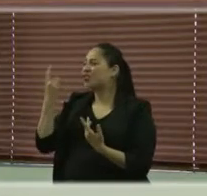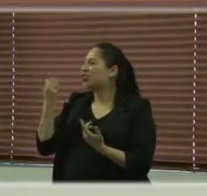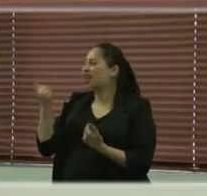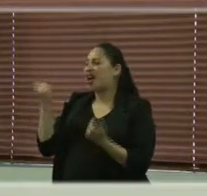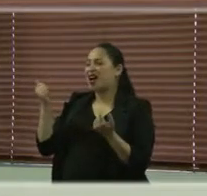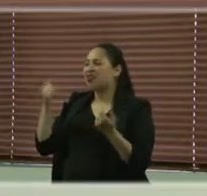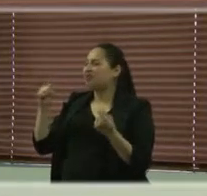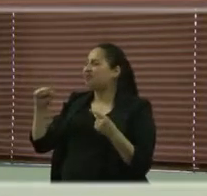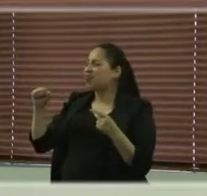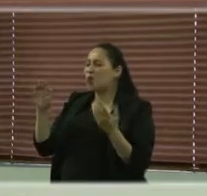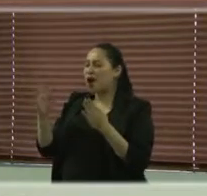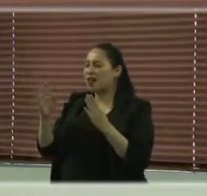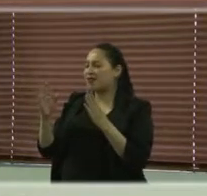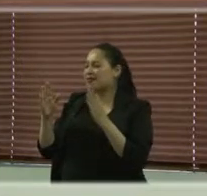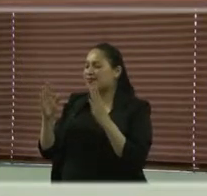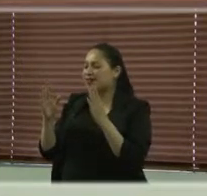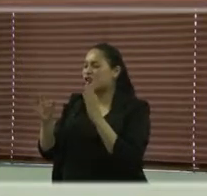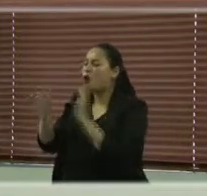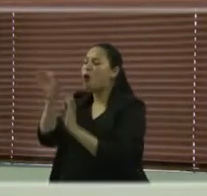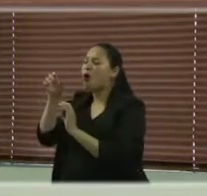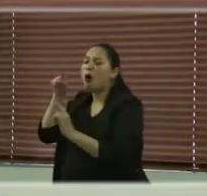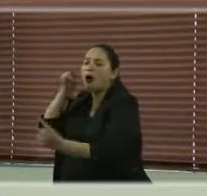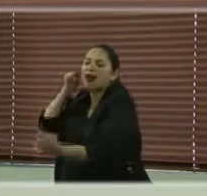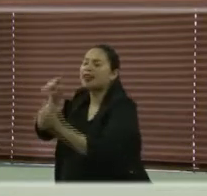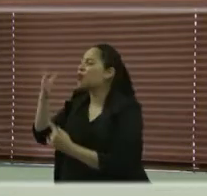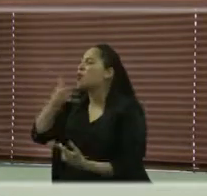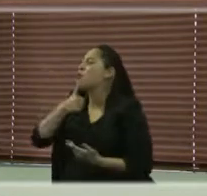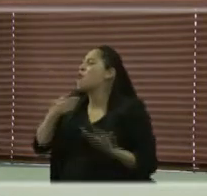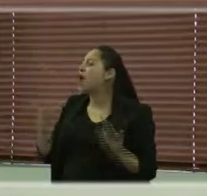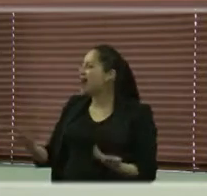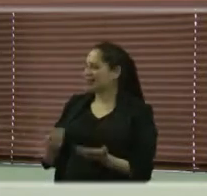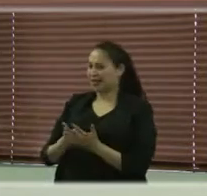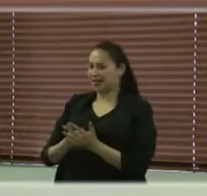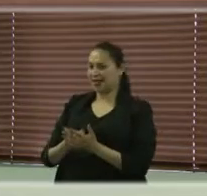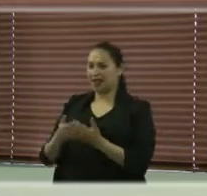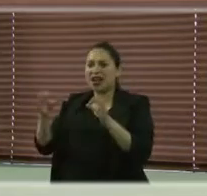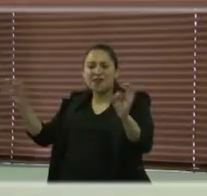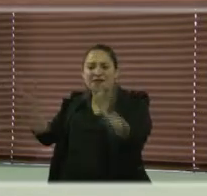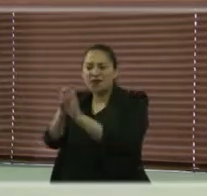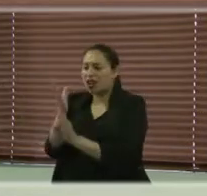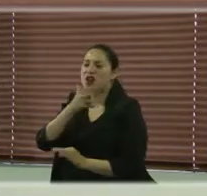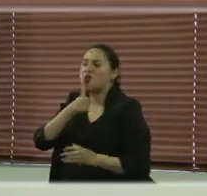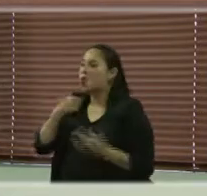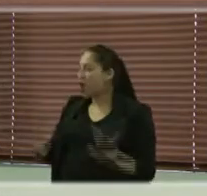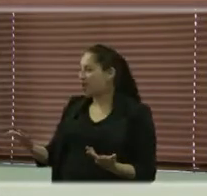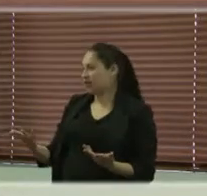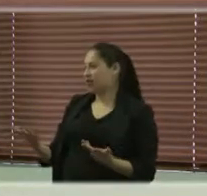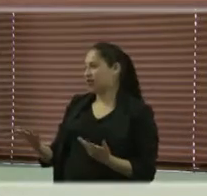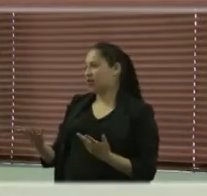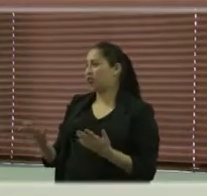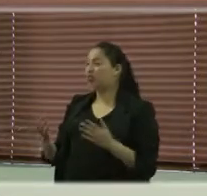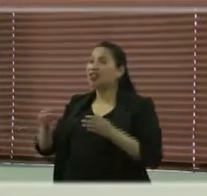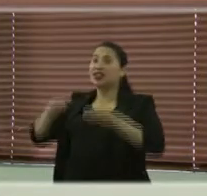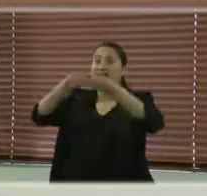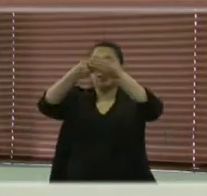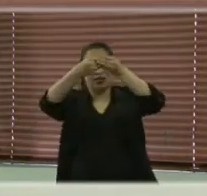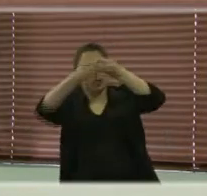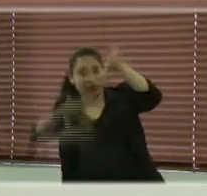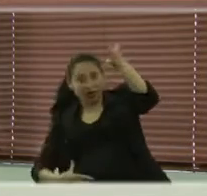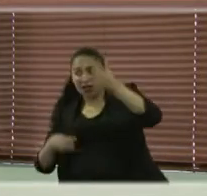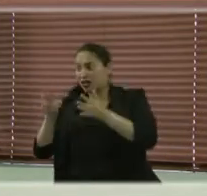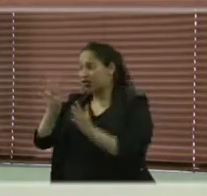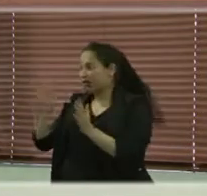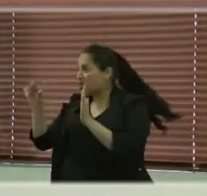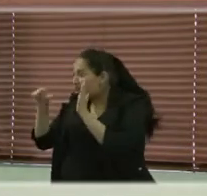dispersan mucho en en ciertas en ciertos temas y como que pierden el enfoque Entonces yo digo que no es